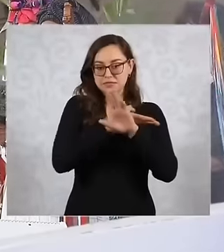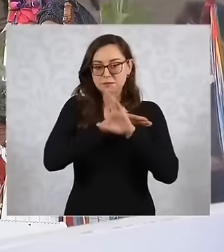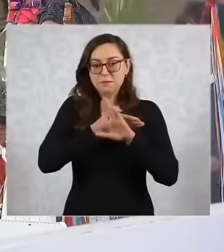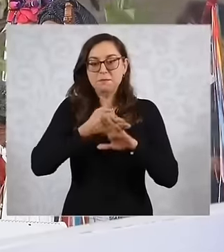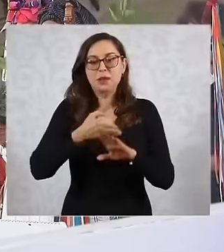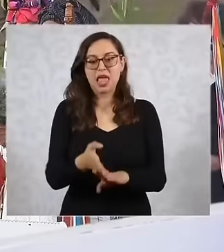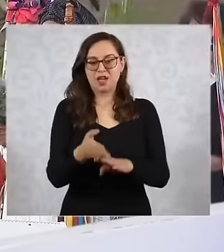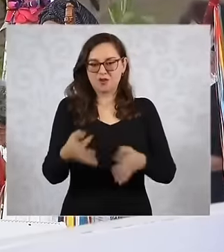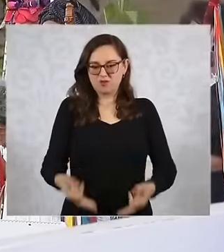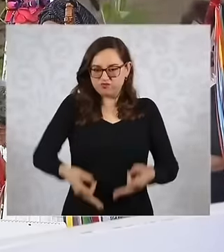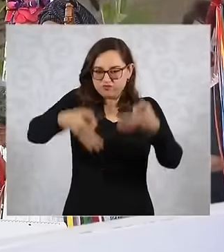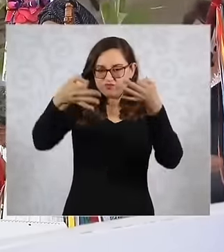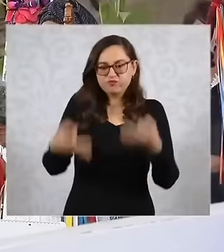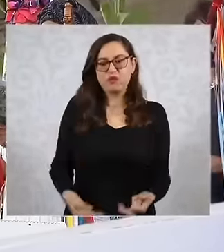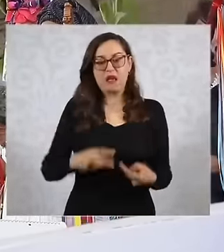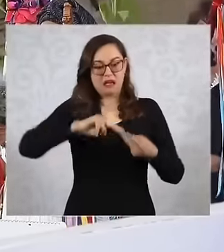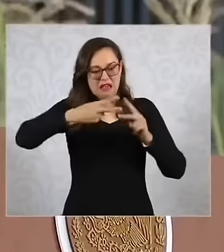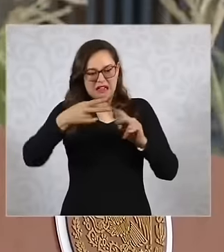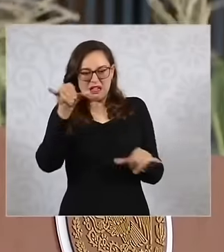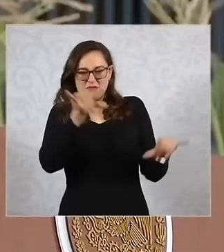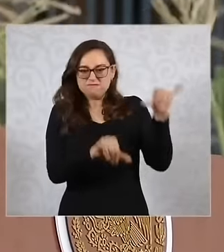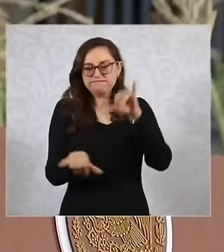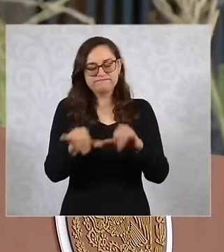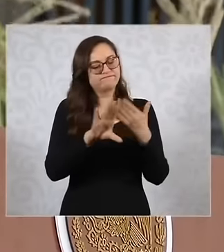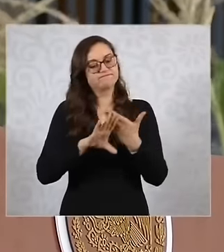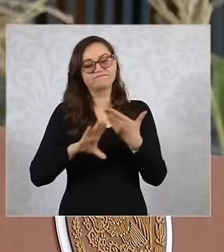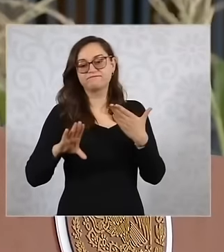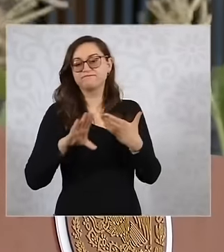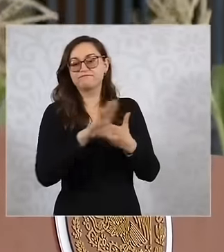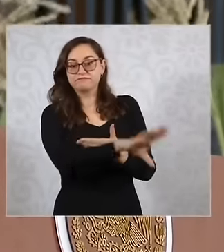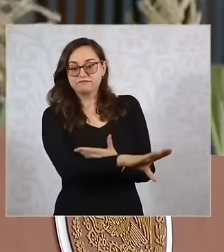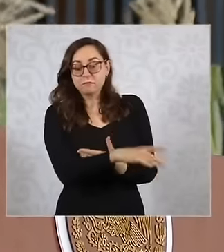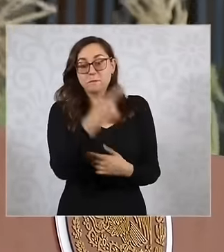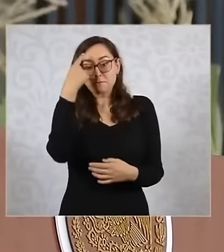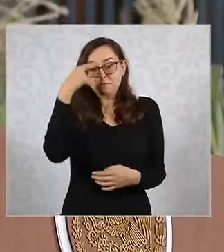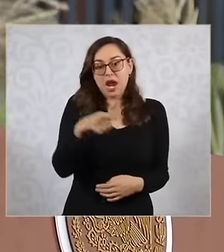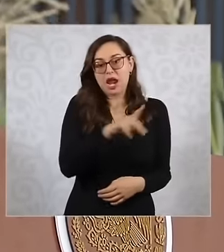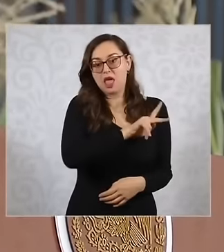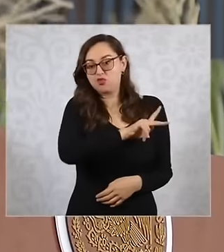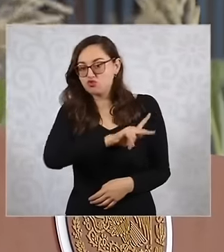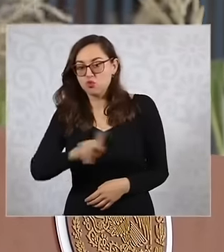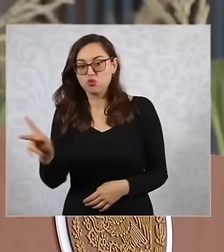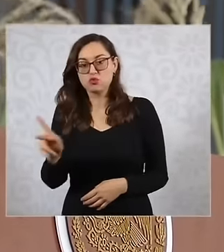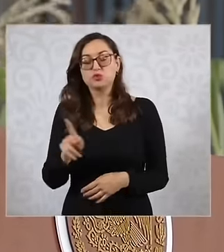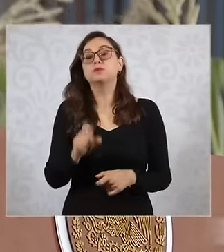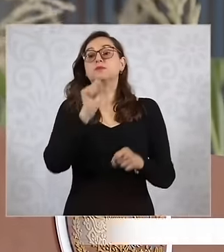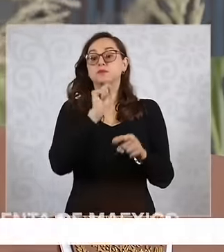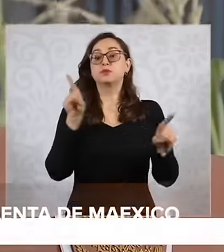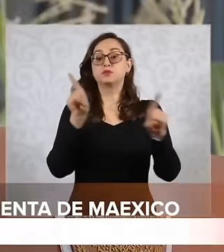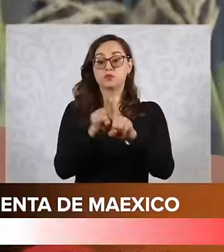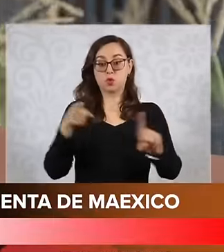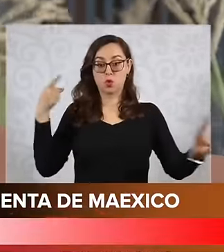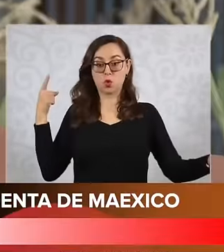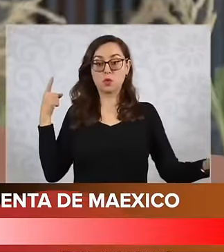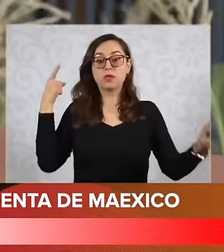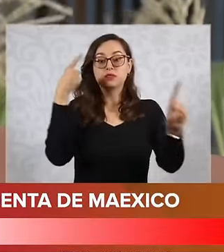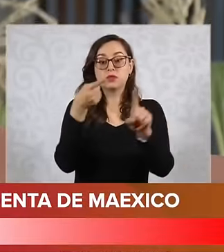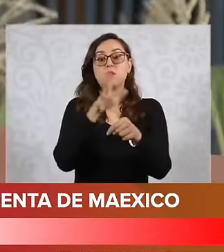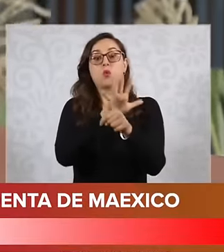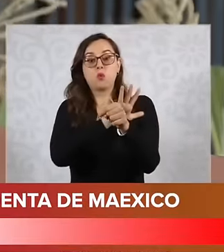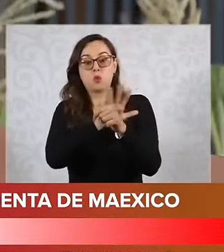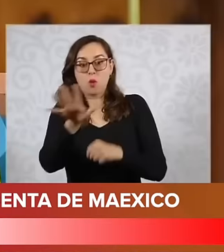humano. El objetivo, además, es lograr un verdadero acuerdo entre